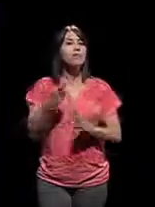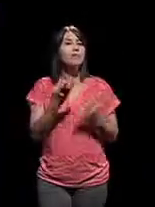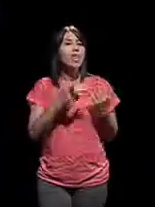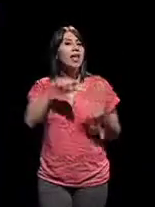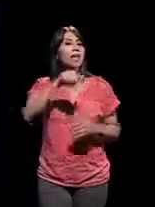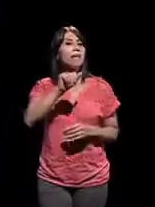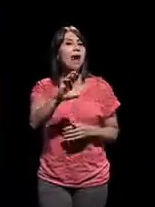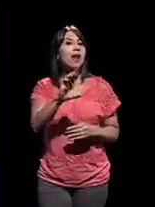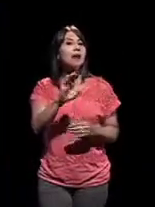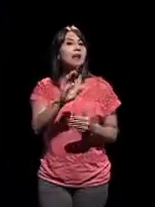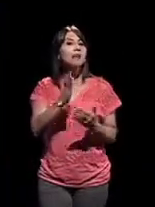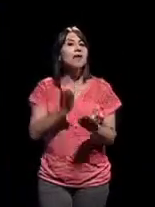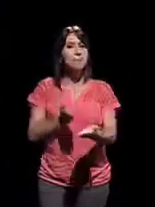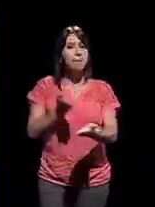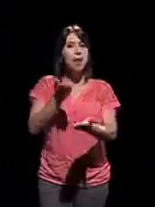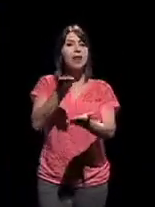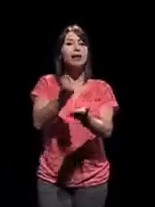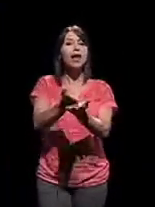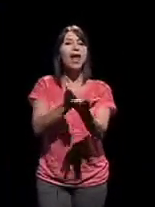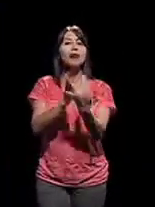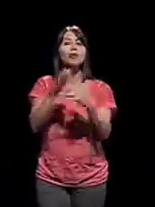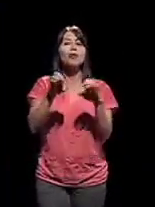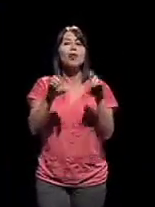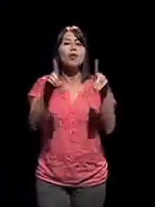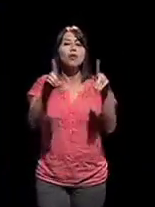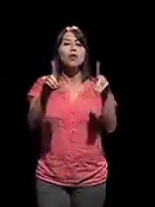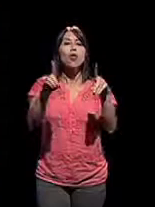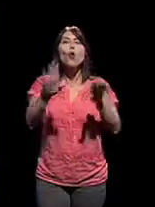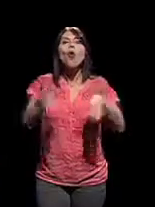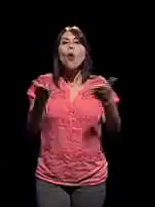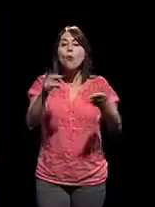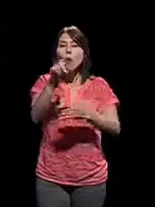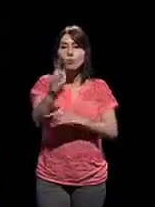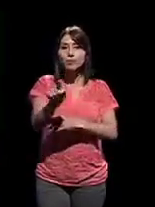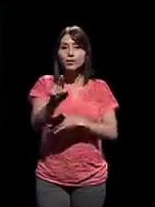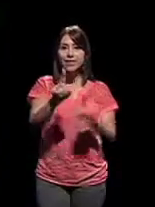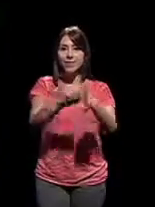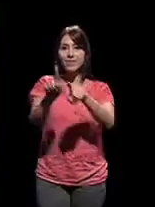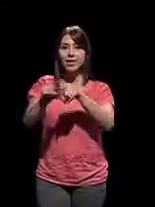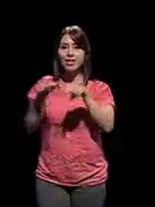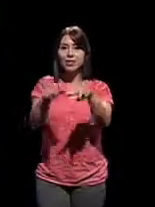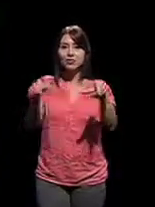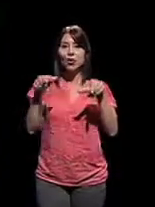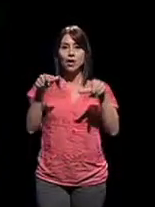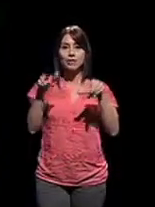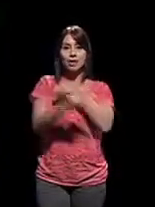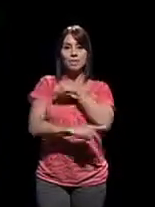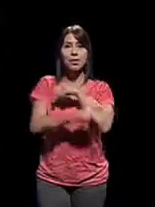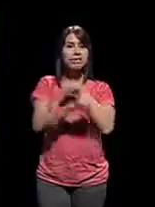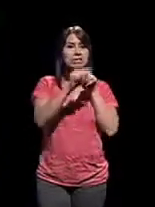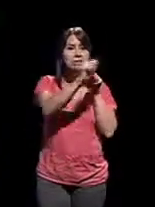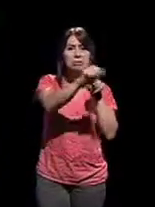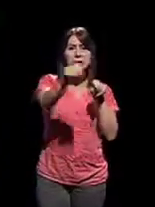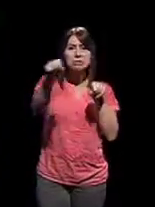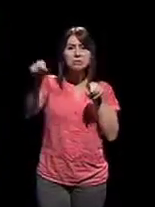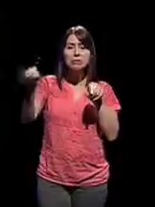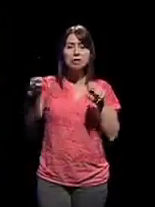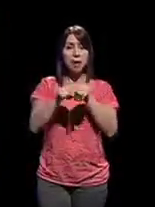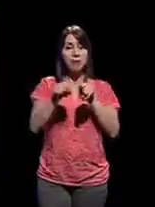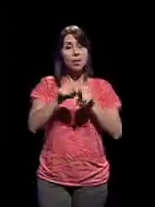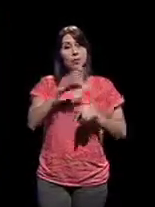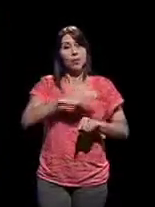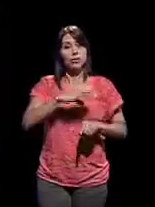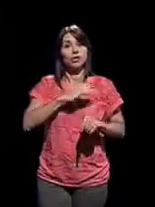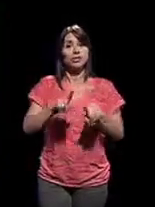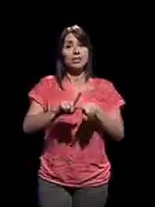personas con discapacidad. ¿Cómo plantea el PAC este acceso a la educación real en las diferentes zonas del país y para las condiciones